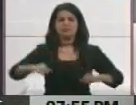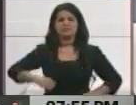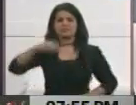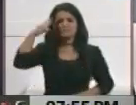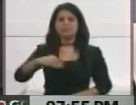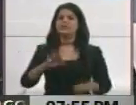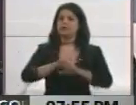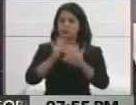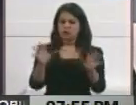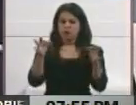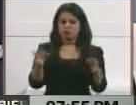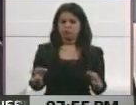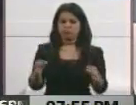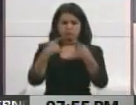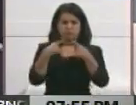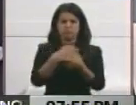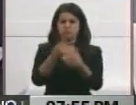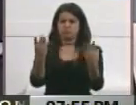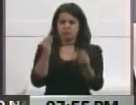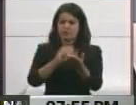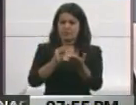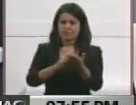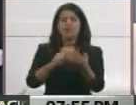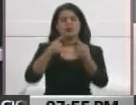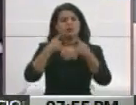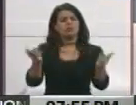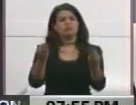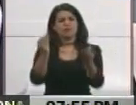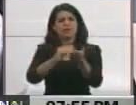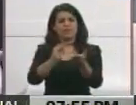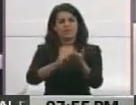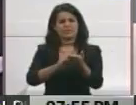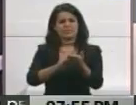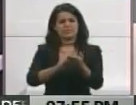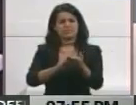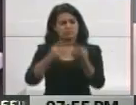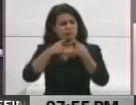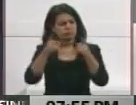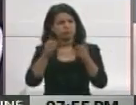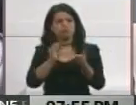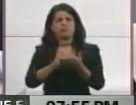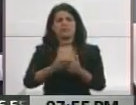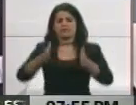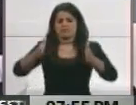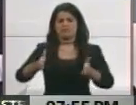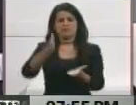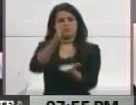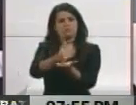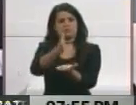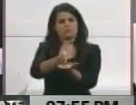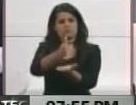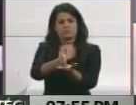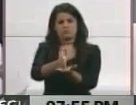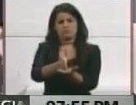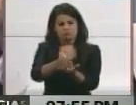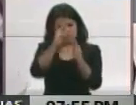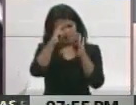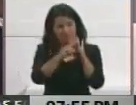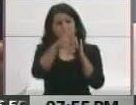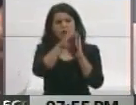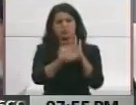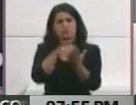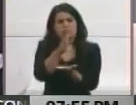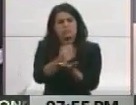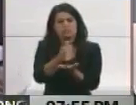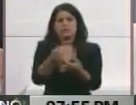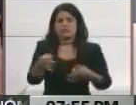ha manifestado expresamente y claramente y diáfano muy institucional y muy constitucional